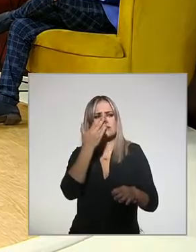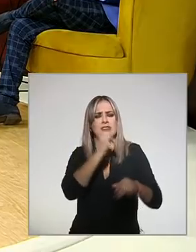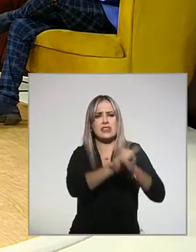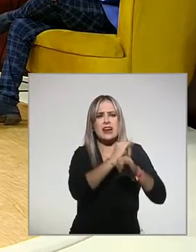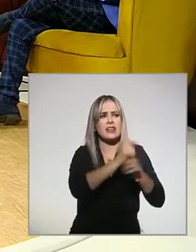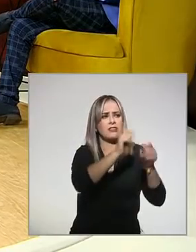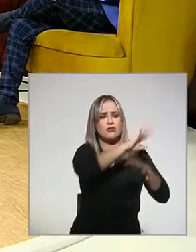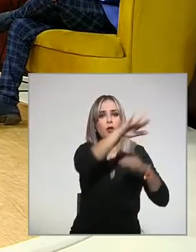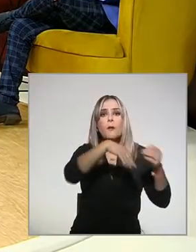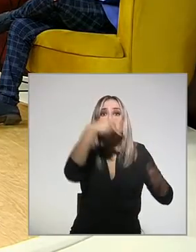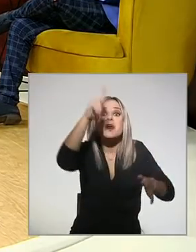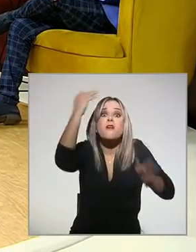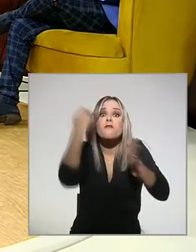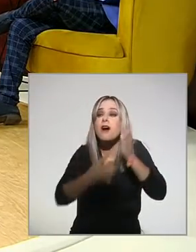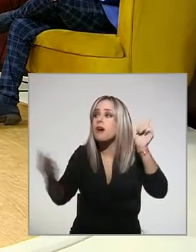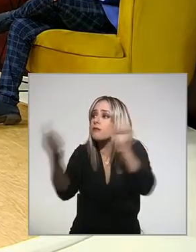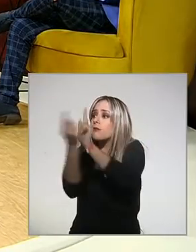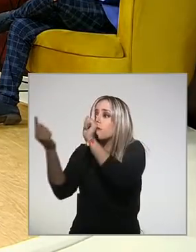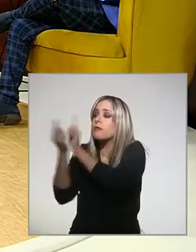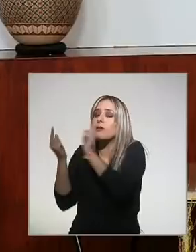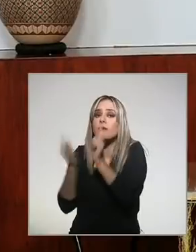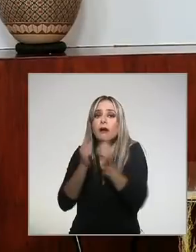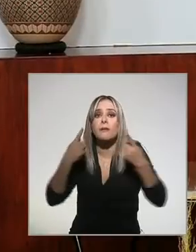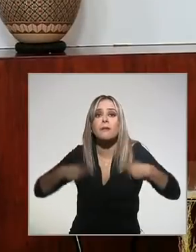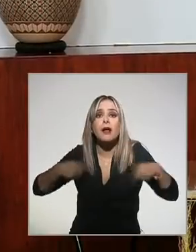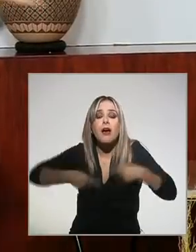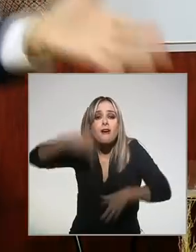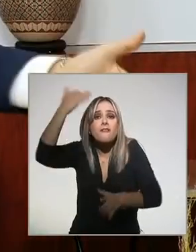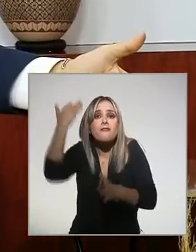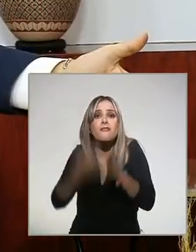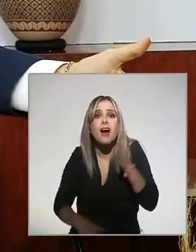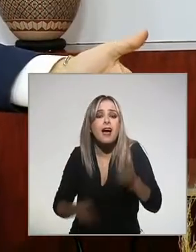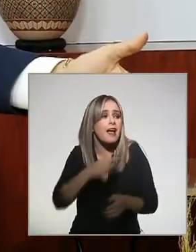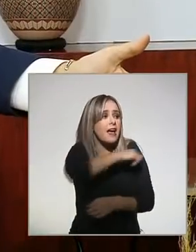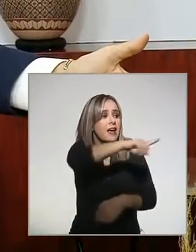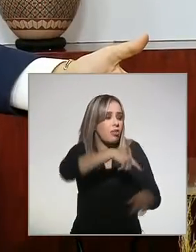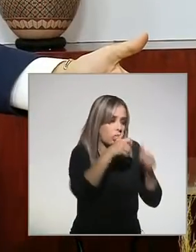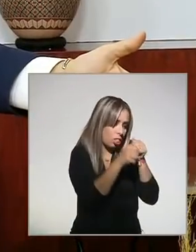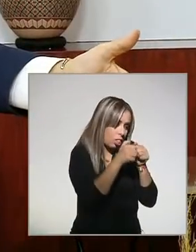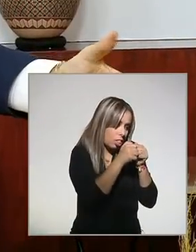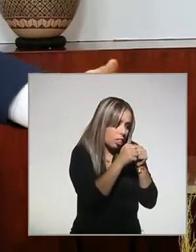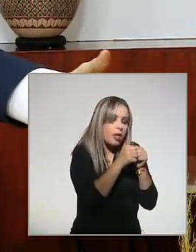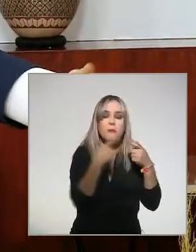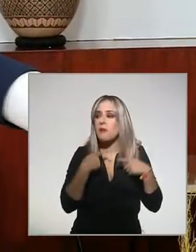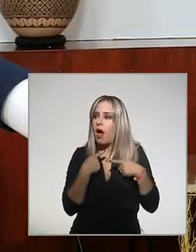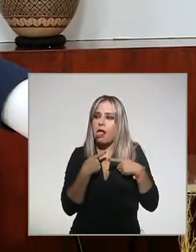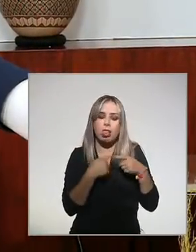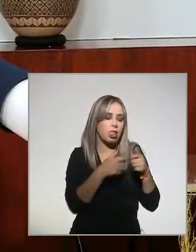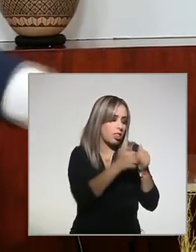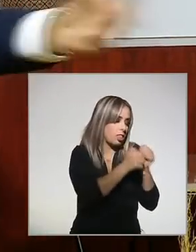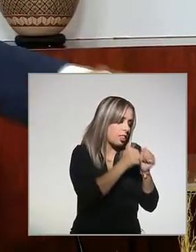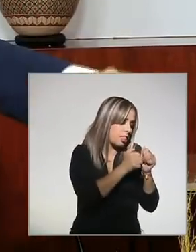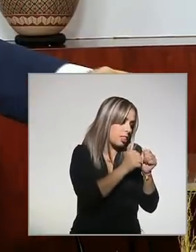real. Exacto. El problema que yo veo es que no están adaptados a la vida real. A la frustración, el no obtener las cosas